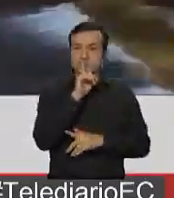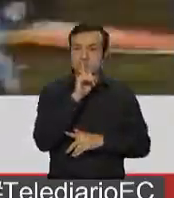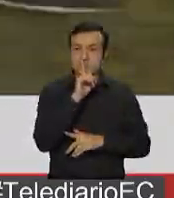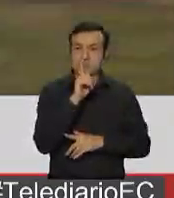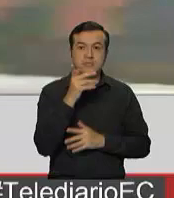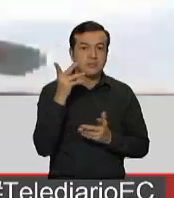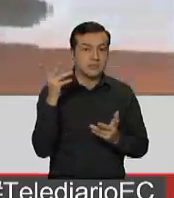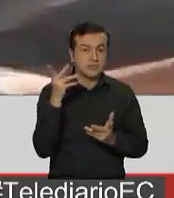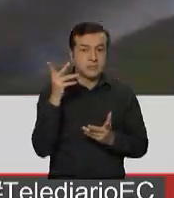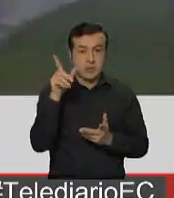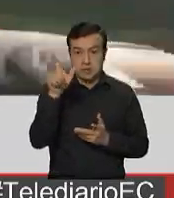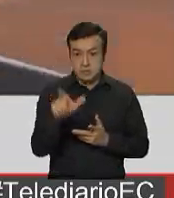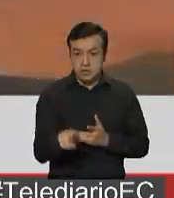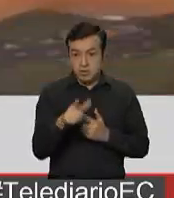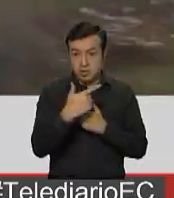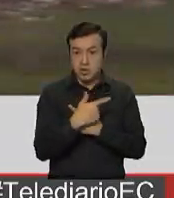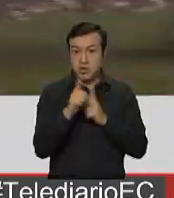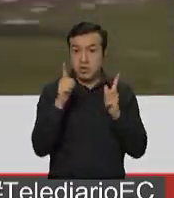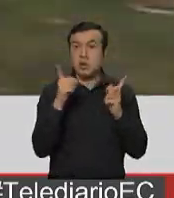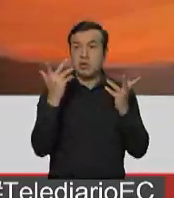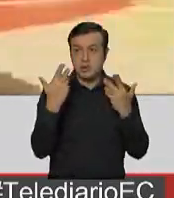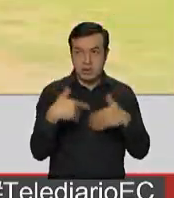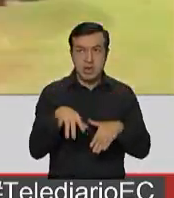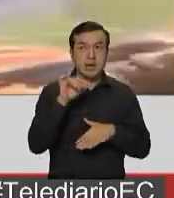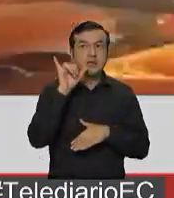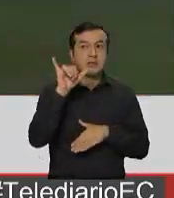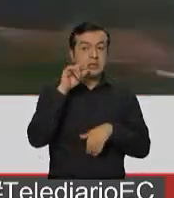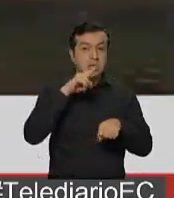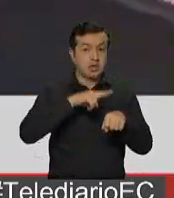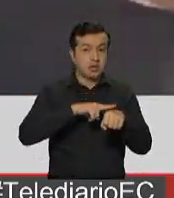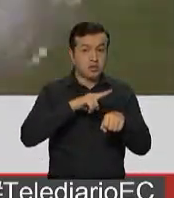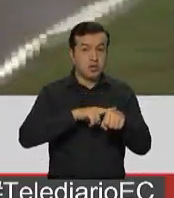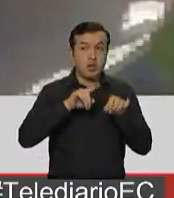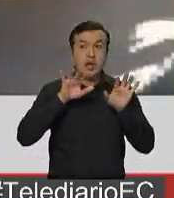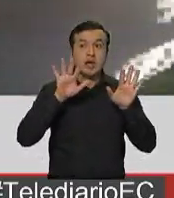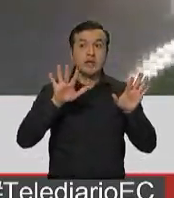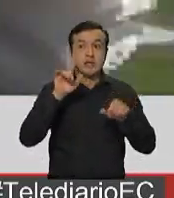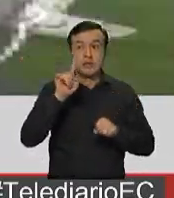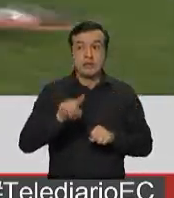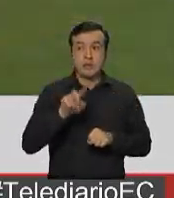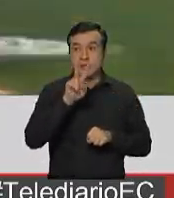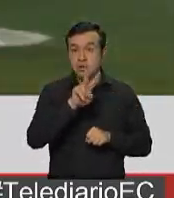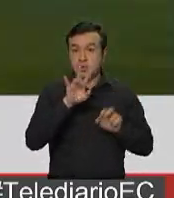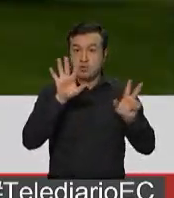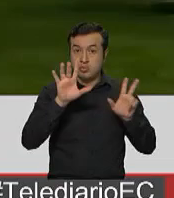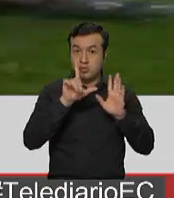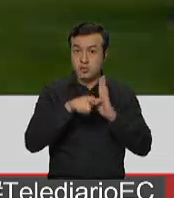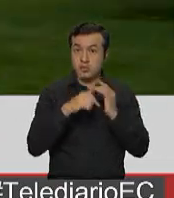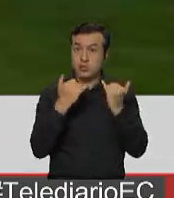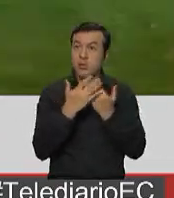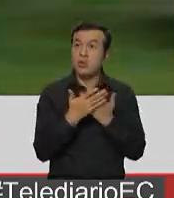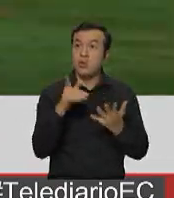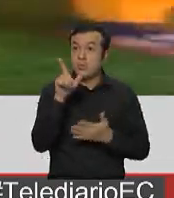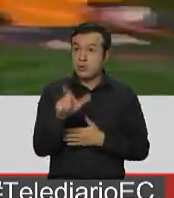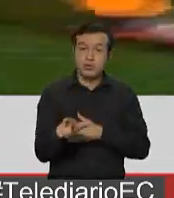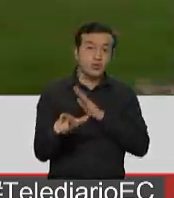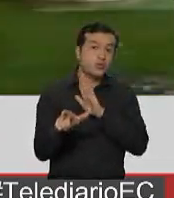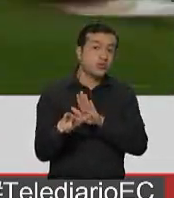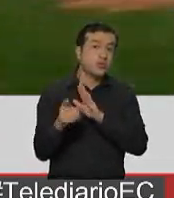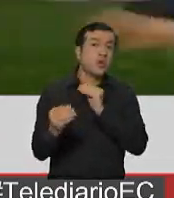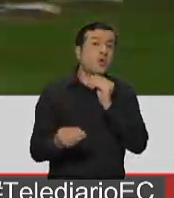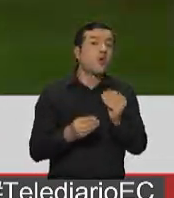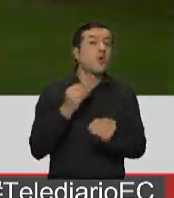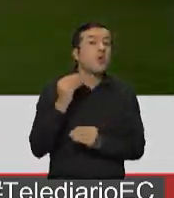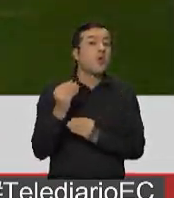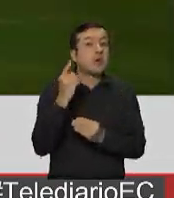notificación y salida oficial de prelibertad se cumplió este sábado a las 10 horas con 28 minutos. Ahora Zambrano deberá